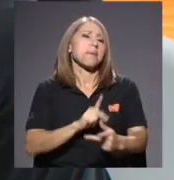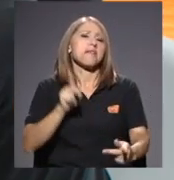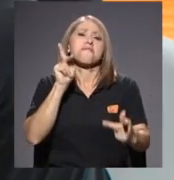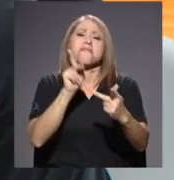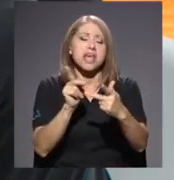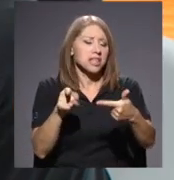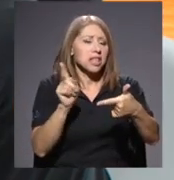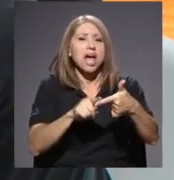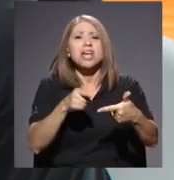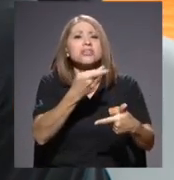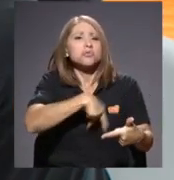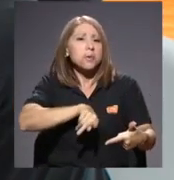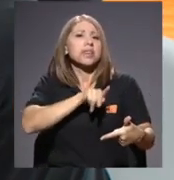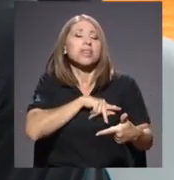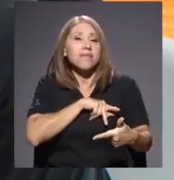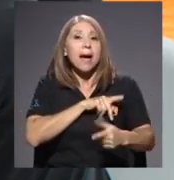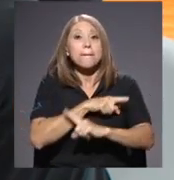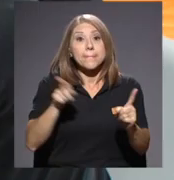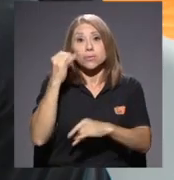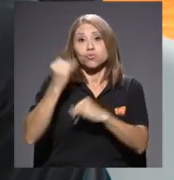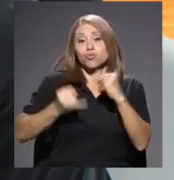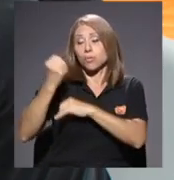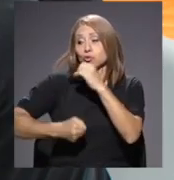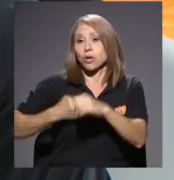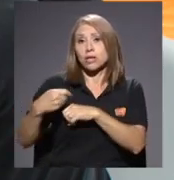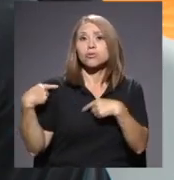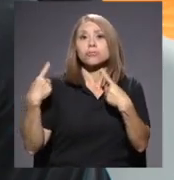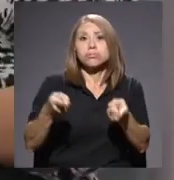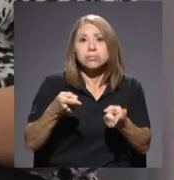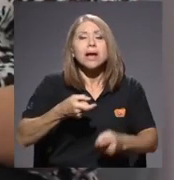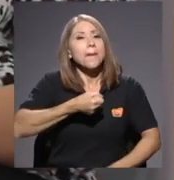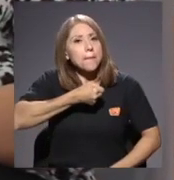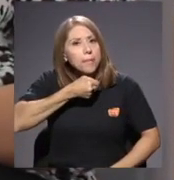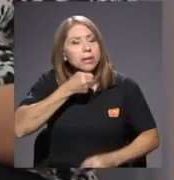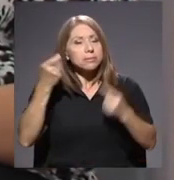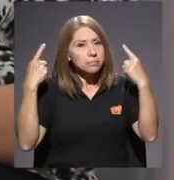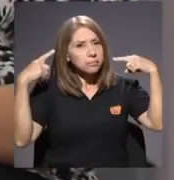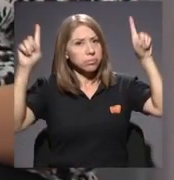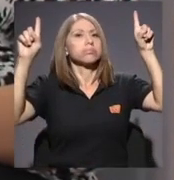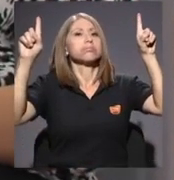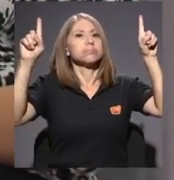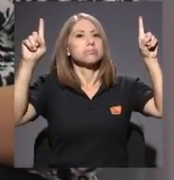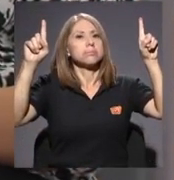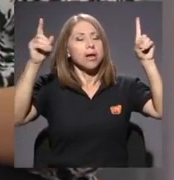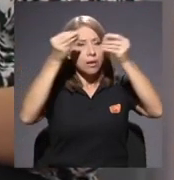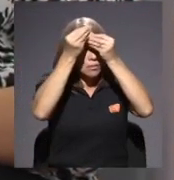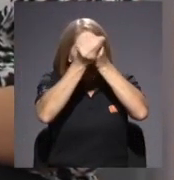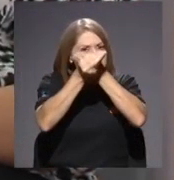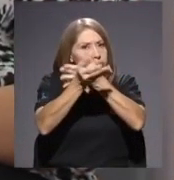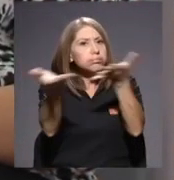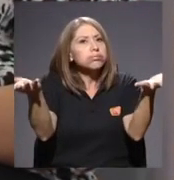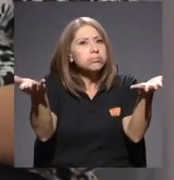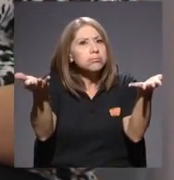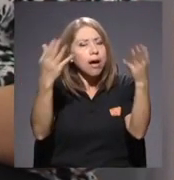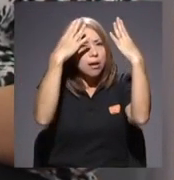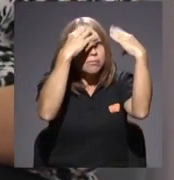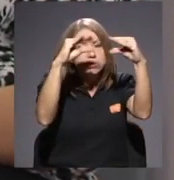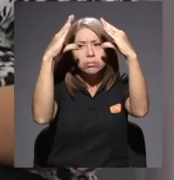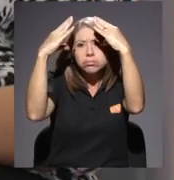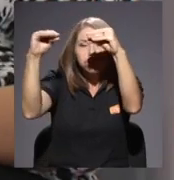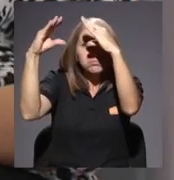los hechos de los últimos años fundamentales, la prensa ha logrado divulgar, dar a conocer, dar